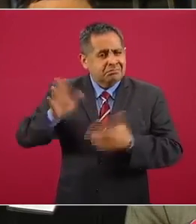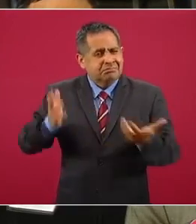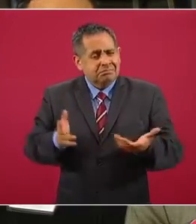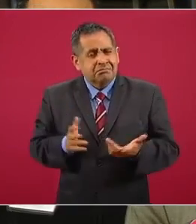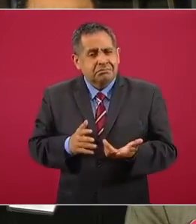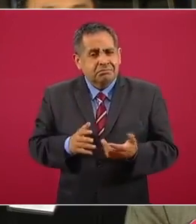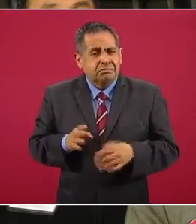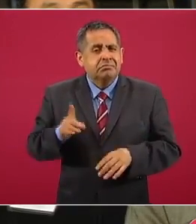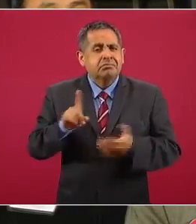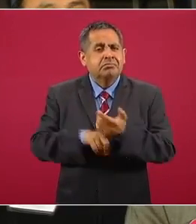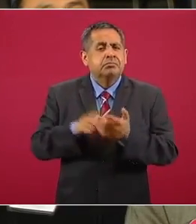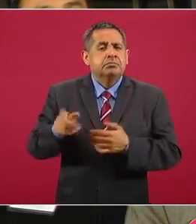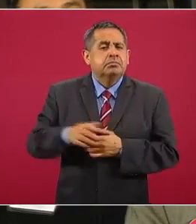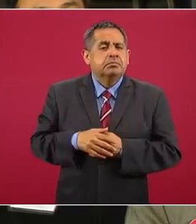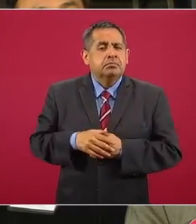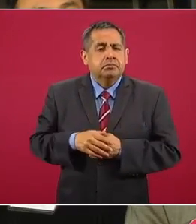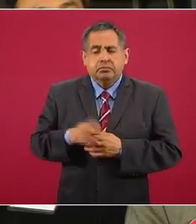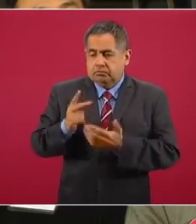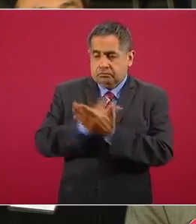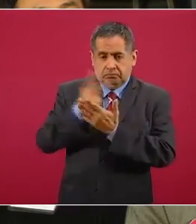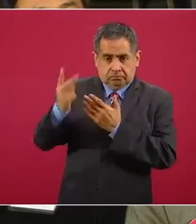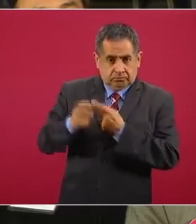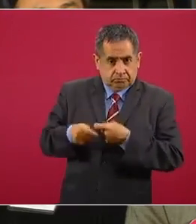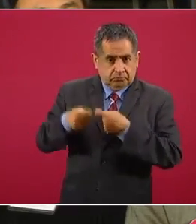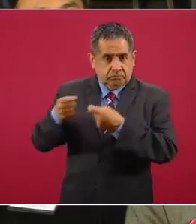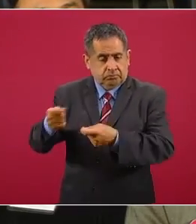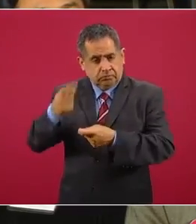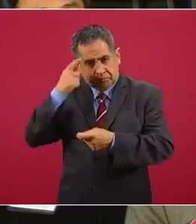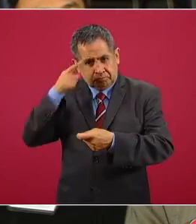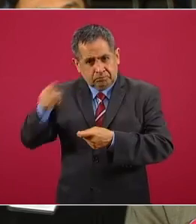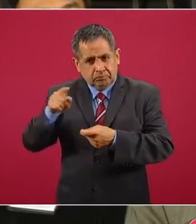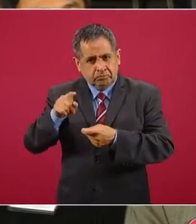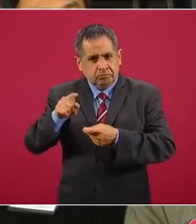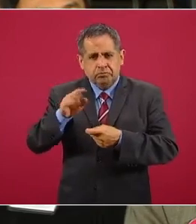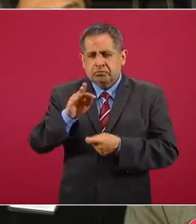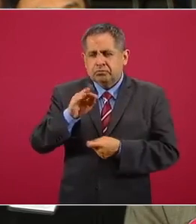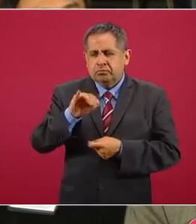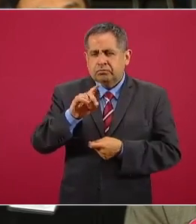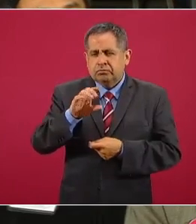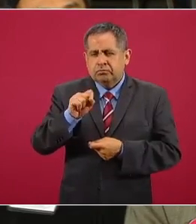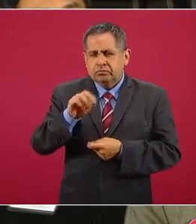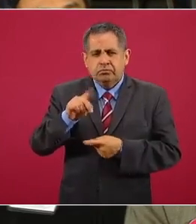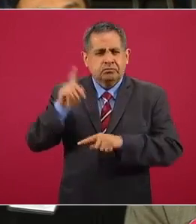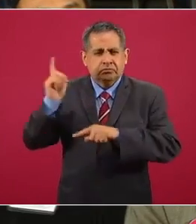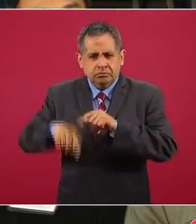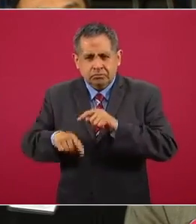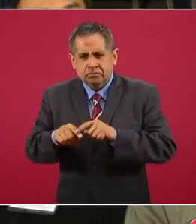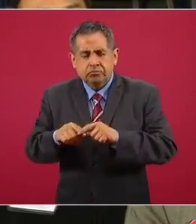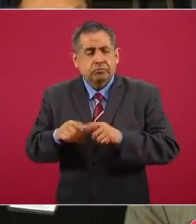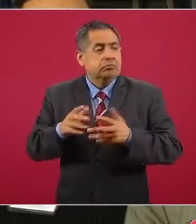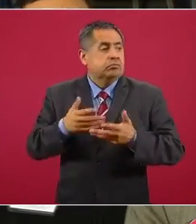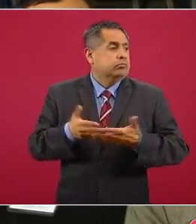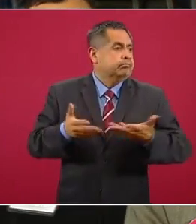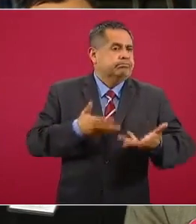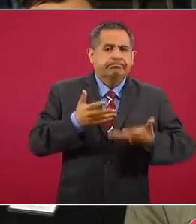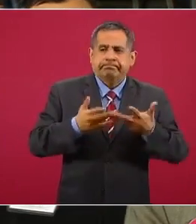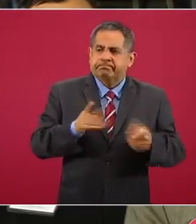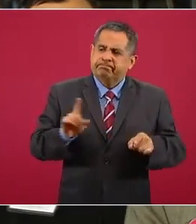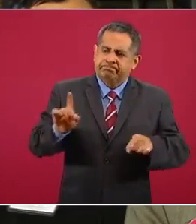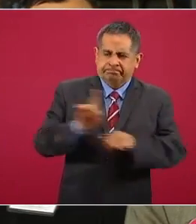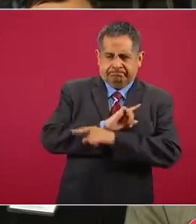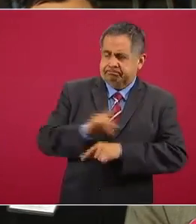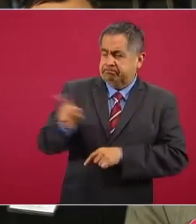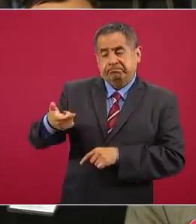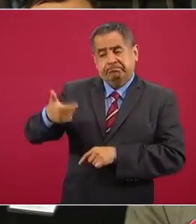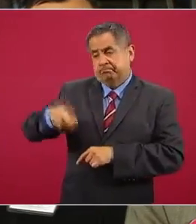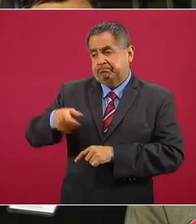Casi como que usted ya les quitó los programas, los fideicomisos, muchas cosas, entonces se están desquitando ahora con la gente, cobrando